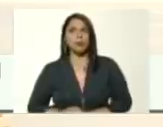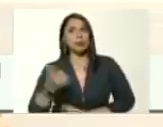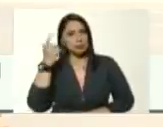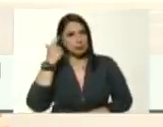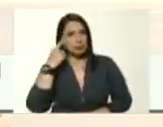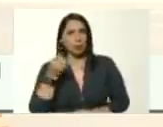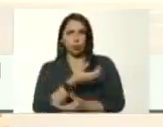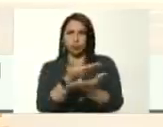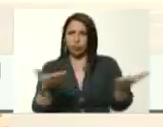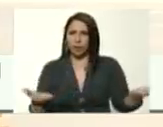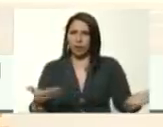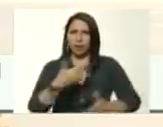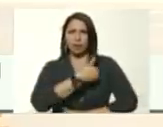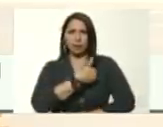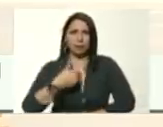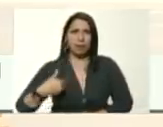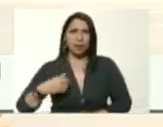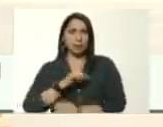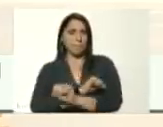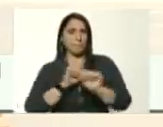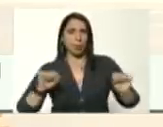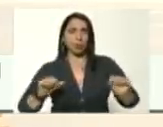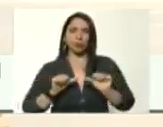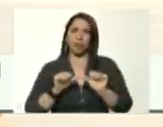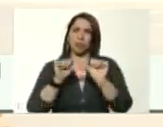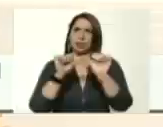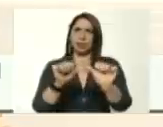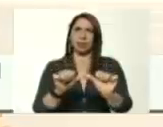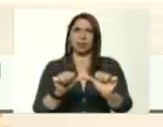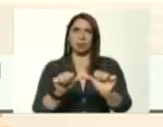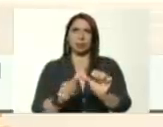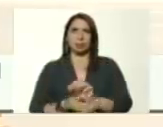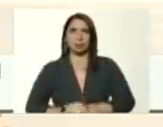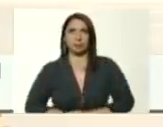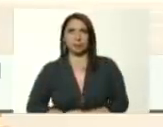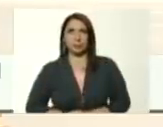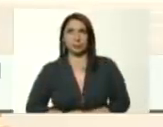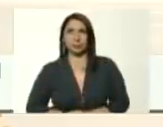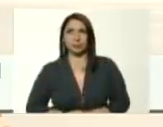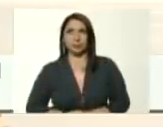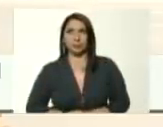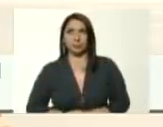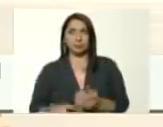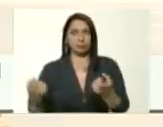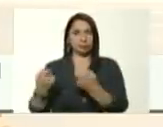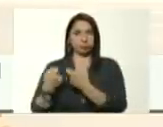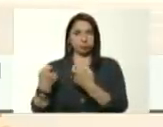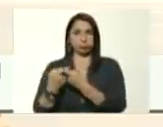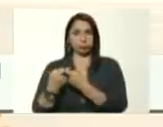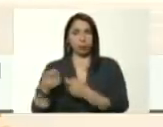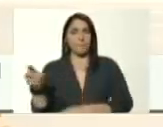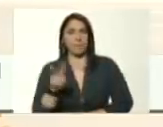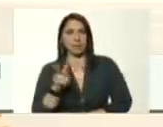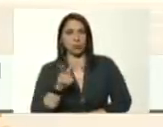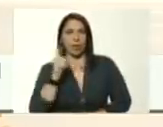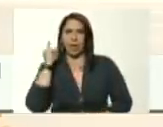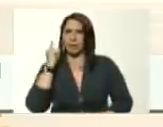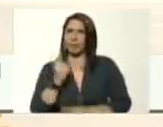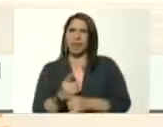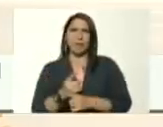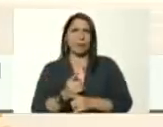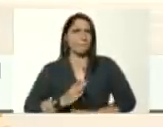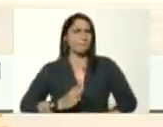tampoco quieren seguir en esta pelea dera venezuela debe cesar